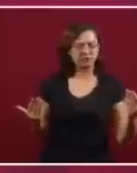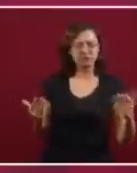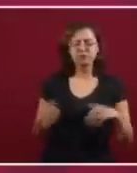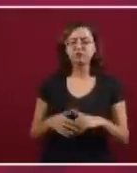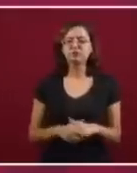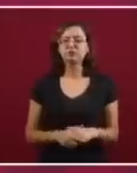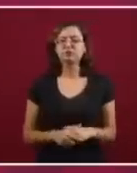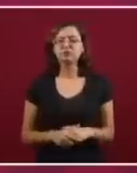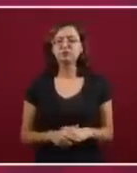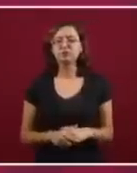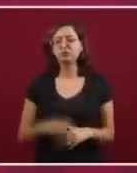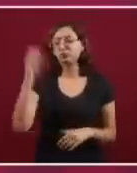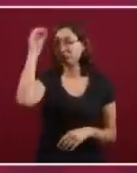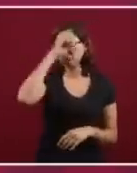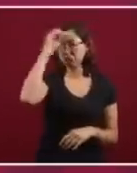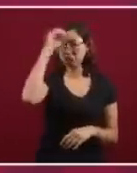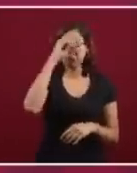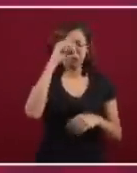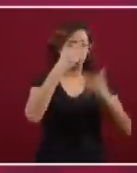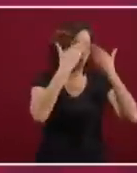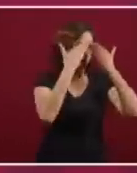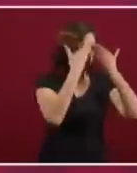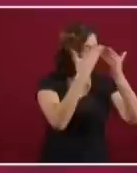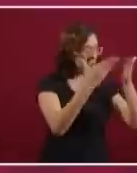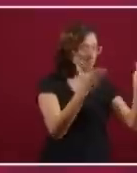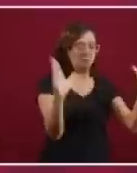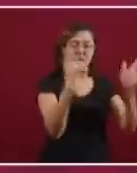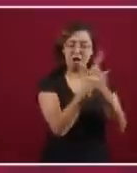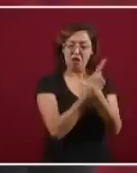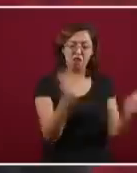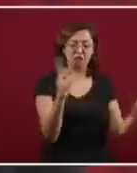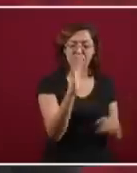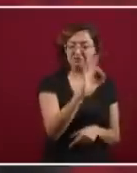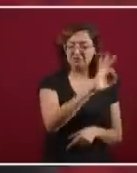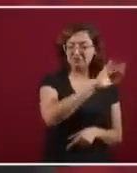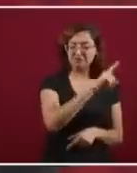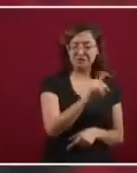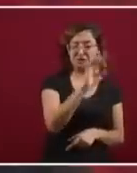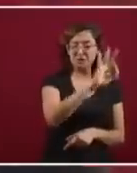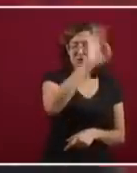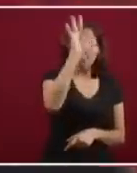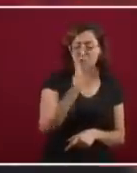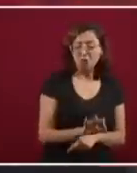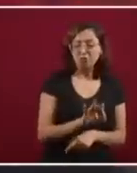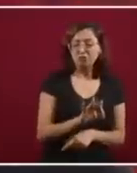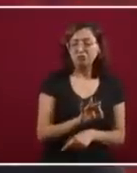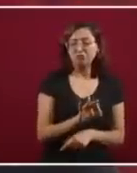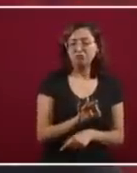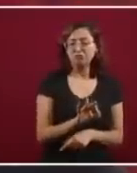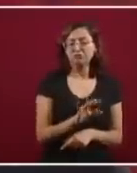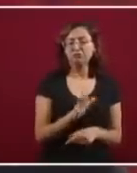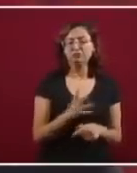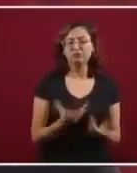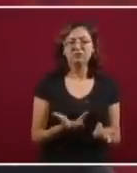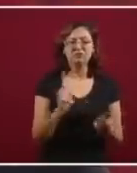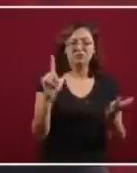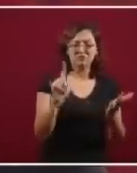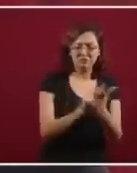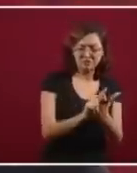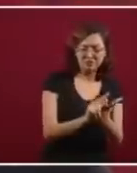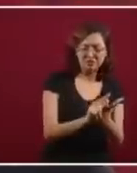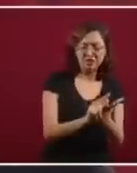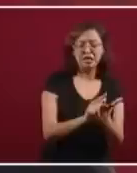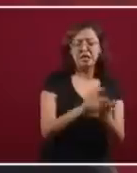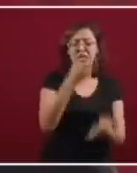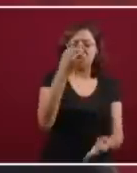extremadamente liberales que lo que dicen es no debería haber ningún elemento legal o jurídico